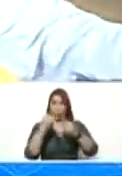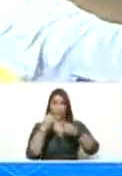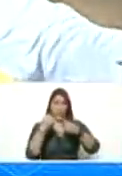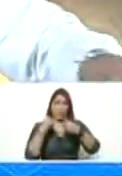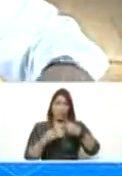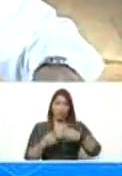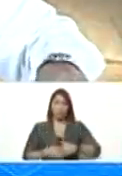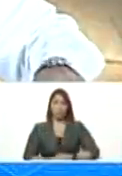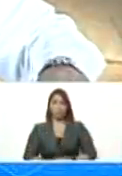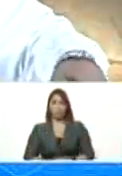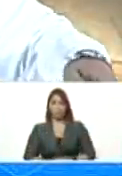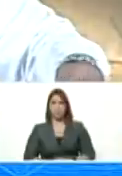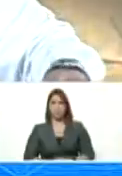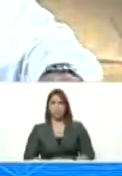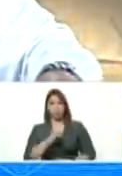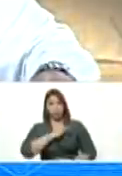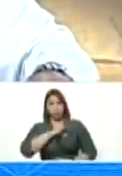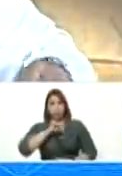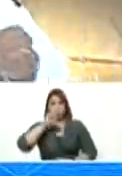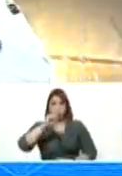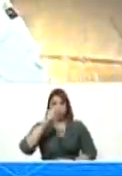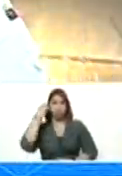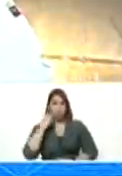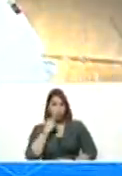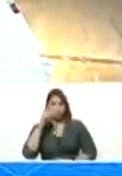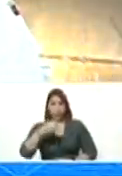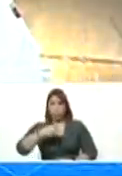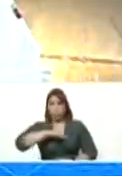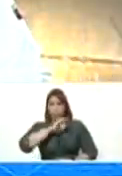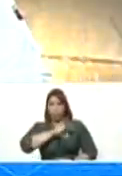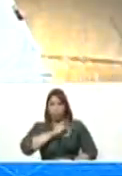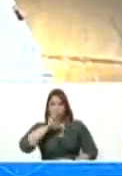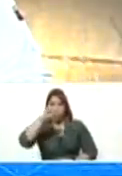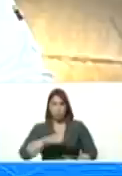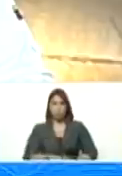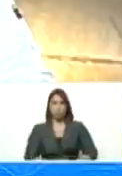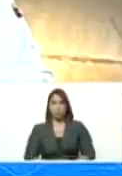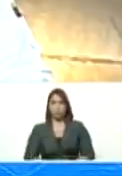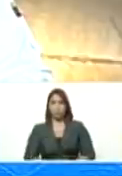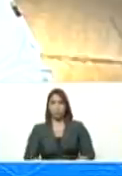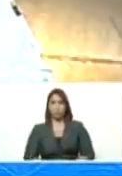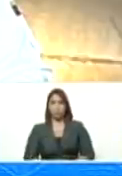instrumentos para el socialismo bolivariano, nuestro socialismo.